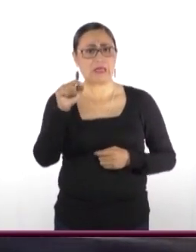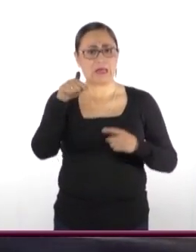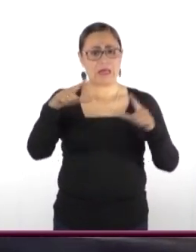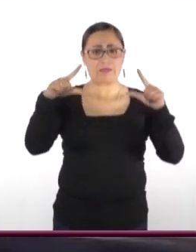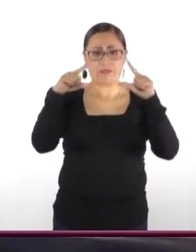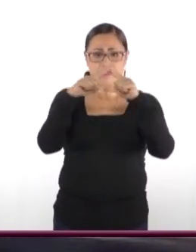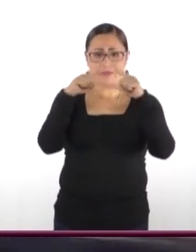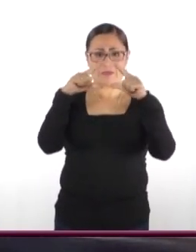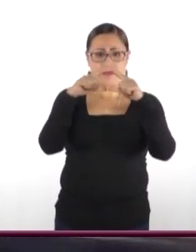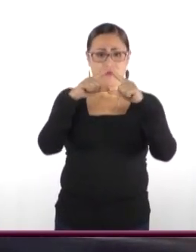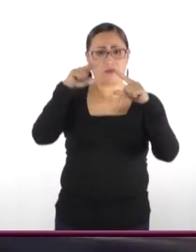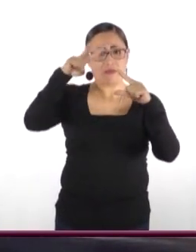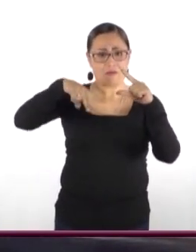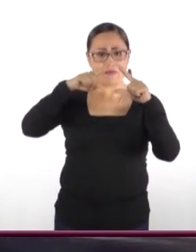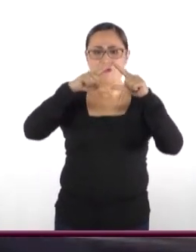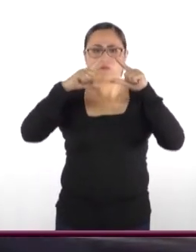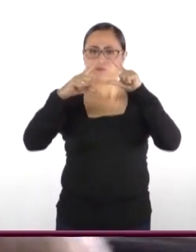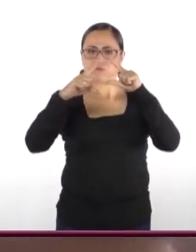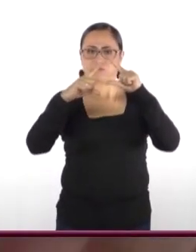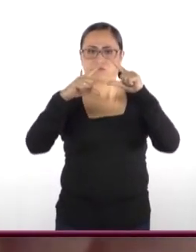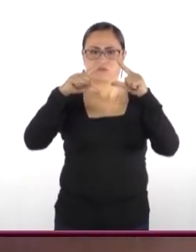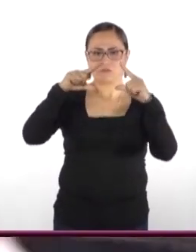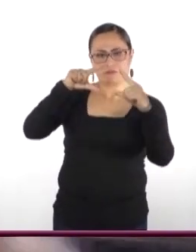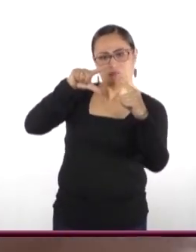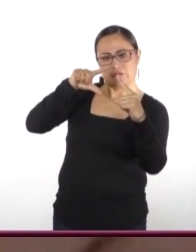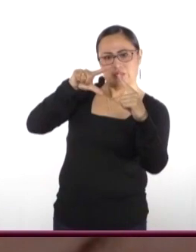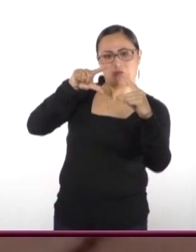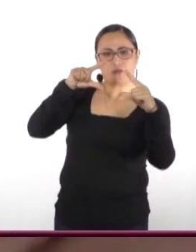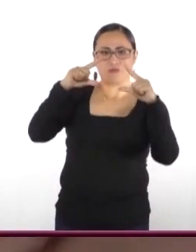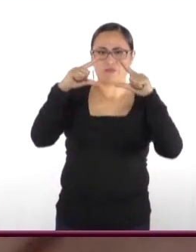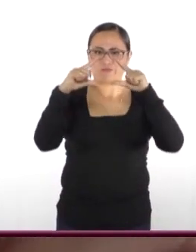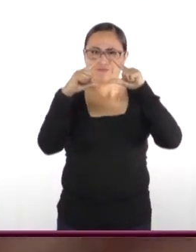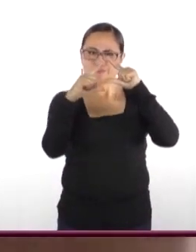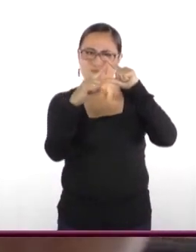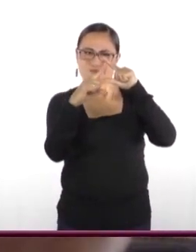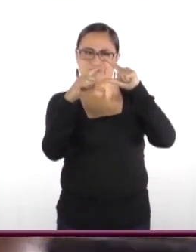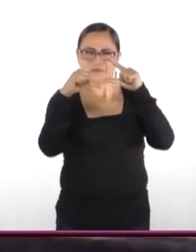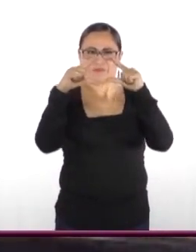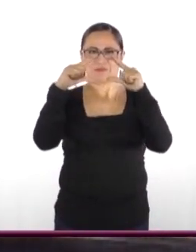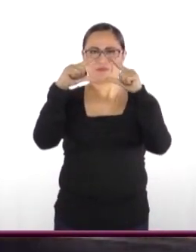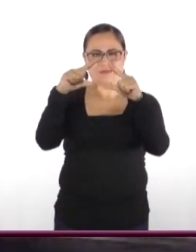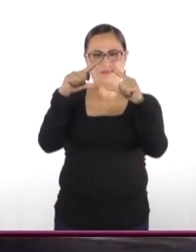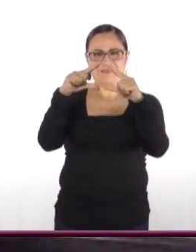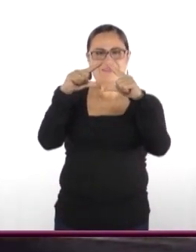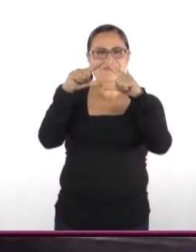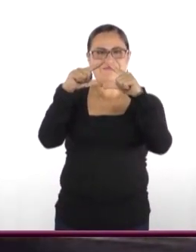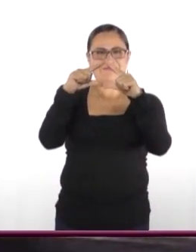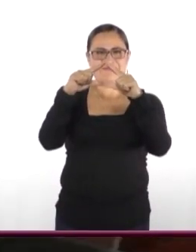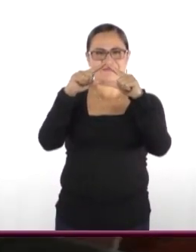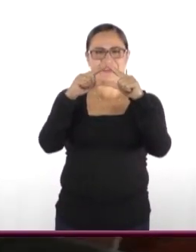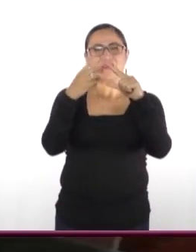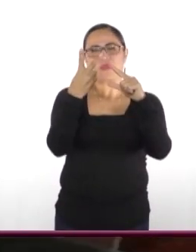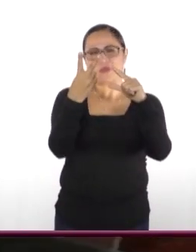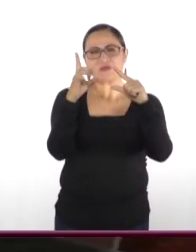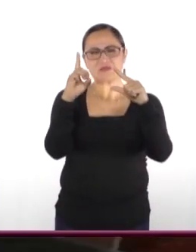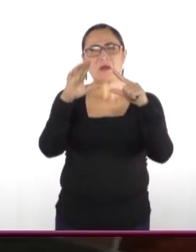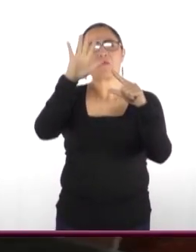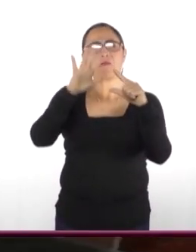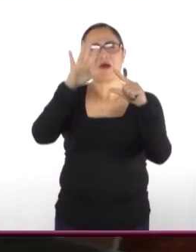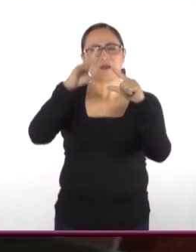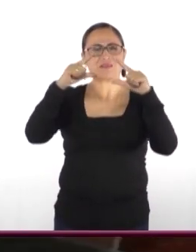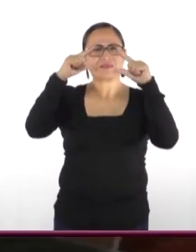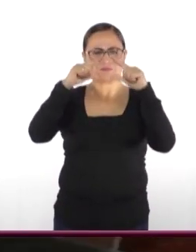en 3 dimensiones no se trata de un triángulo, sino que está desconectado. Pero si tú lo ves desde cierta posición, tienes la